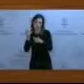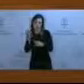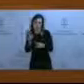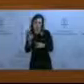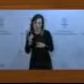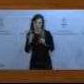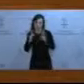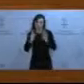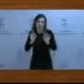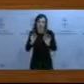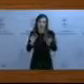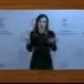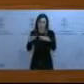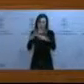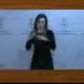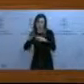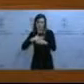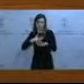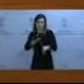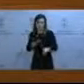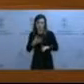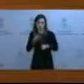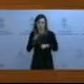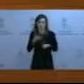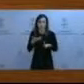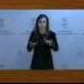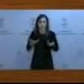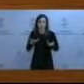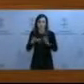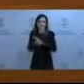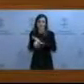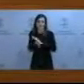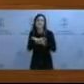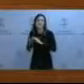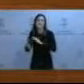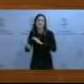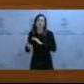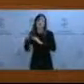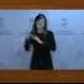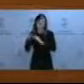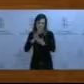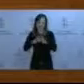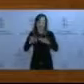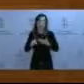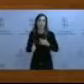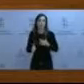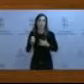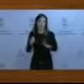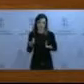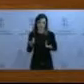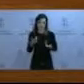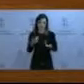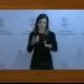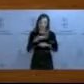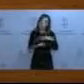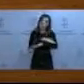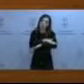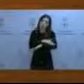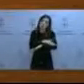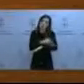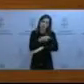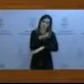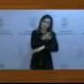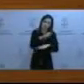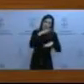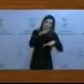parlamentario, que es bastante más eficaz, la rapidez en orientar al Parlamento, que la del Gobierno en cumplir nada,